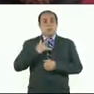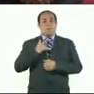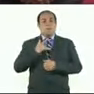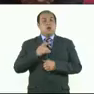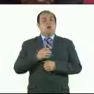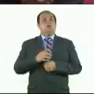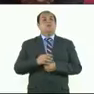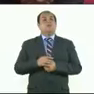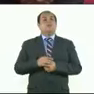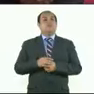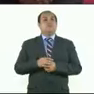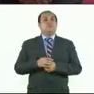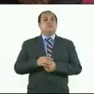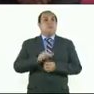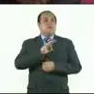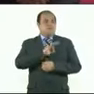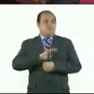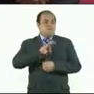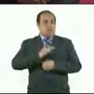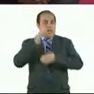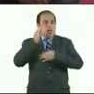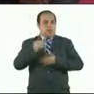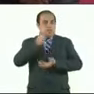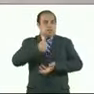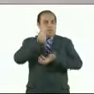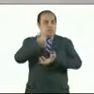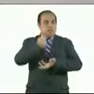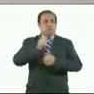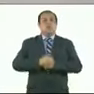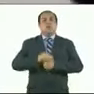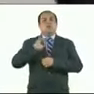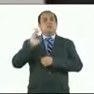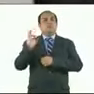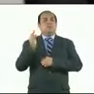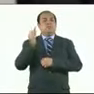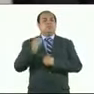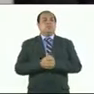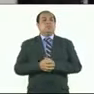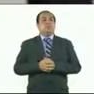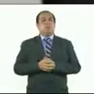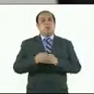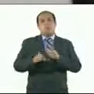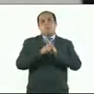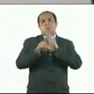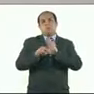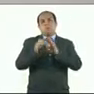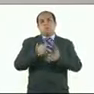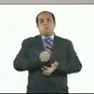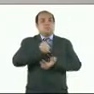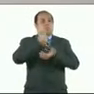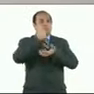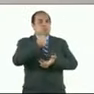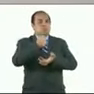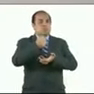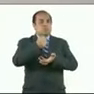haya aprobado el presupuesto de egresos de la Federación. Y en cuestión del presupuesto local, ¿cuándo se va a entregar al